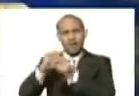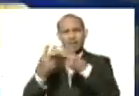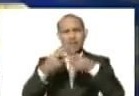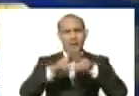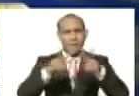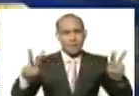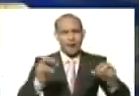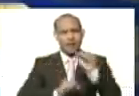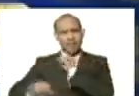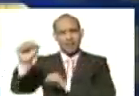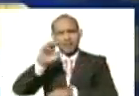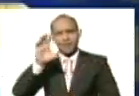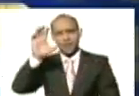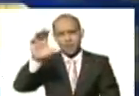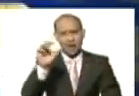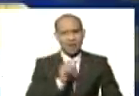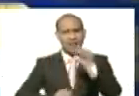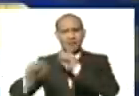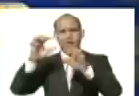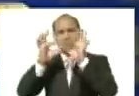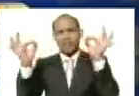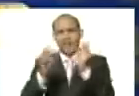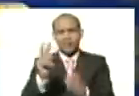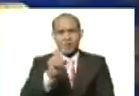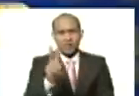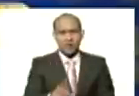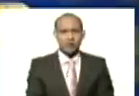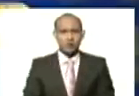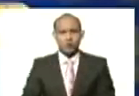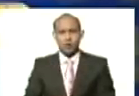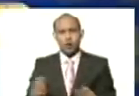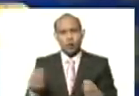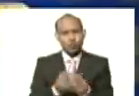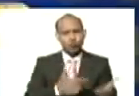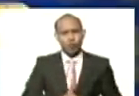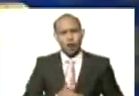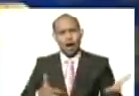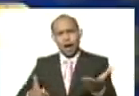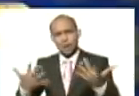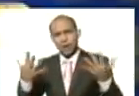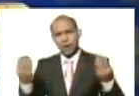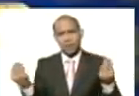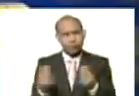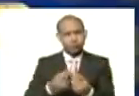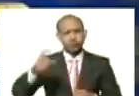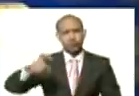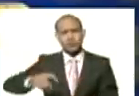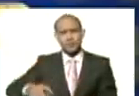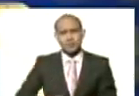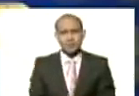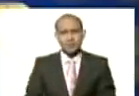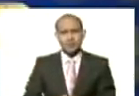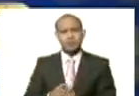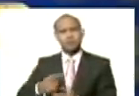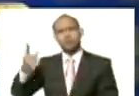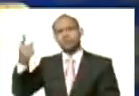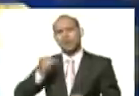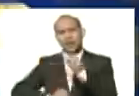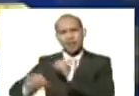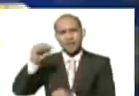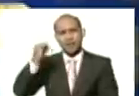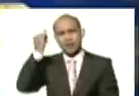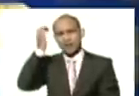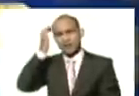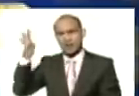el territorio, para defender la familia venezolana, con las armas en la mano cuando haga falta, para defender la idea de patria,